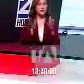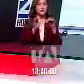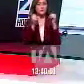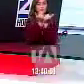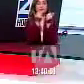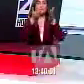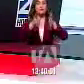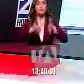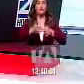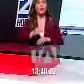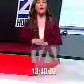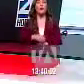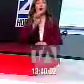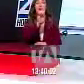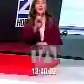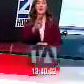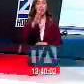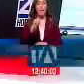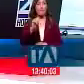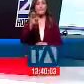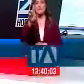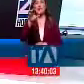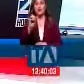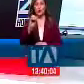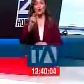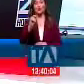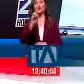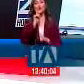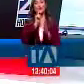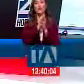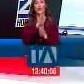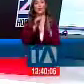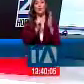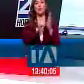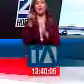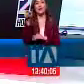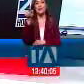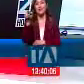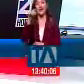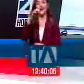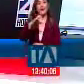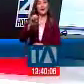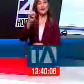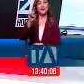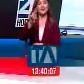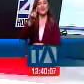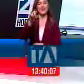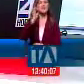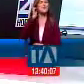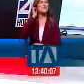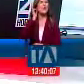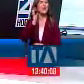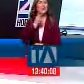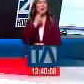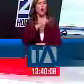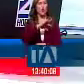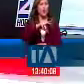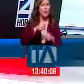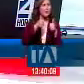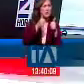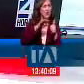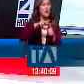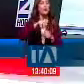El asambleísta Eitel Zambrano presentó nuevamente la queja en contra de su colega Rosa Cerda. Esta vez amplió la documentación para que el Consejo de la